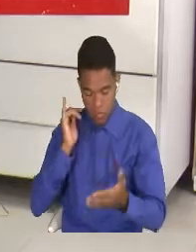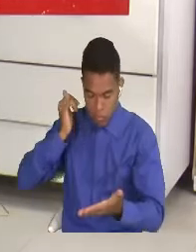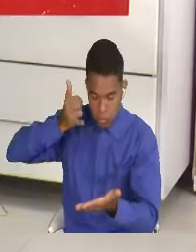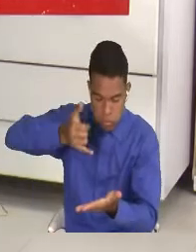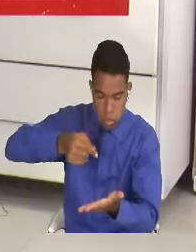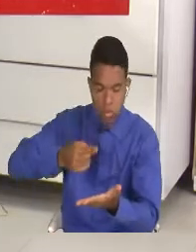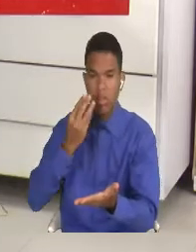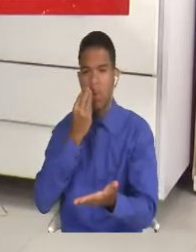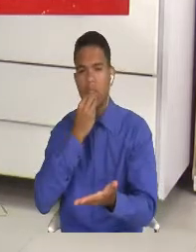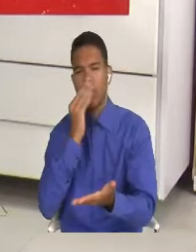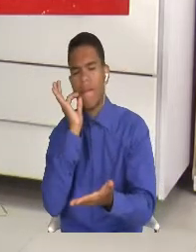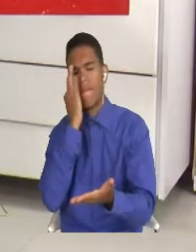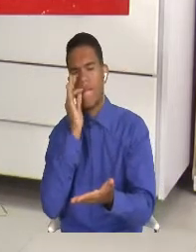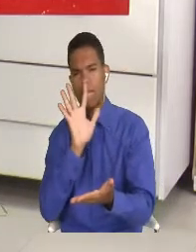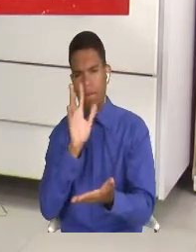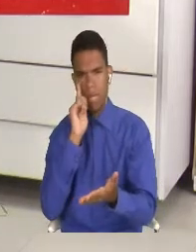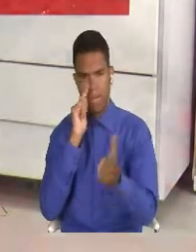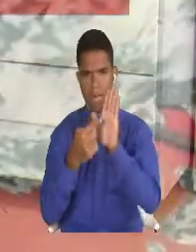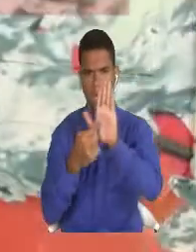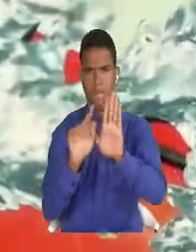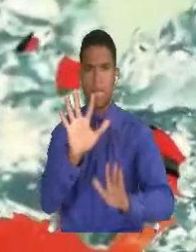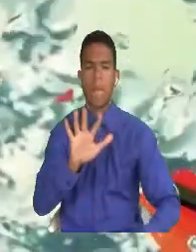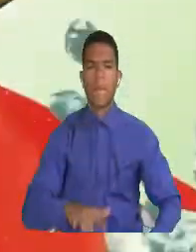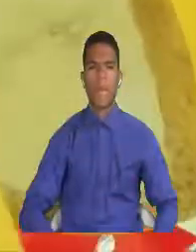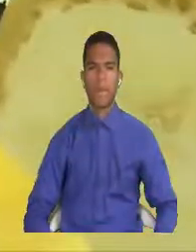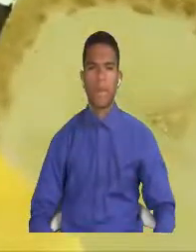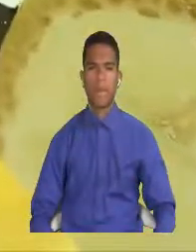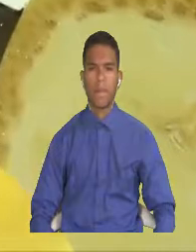de este lomo español hoy en A Pedir de Boca.